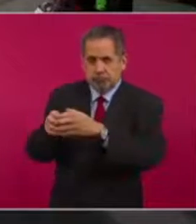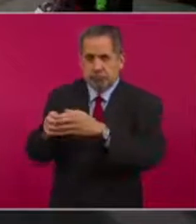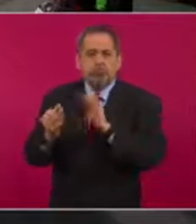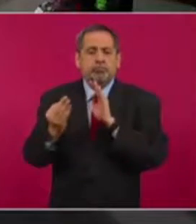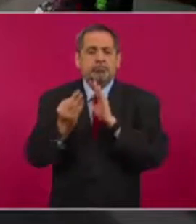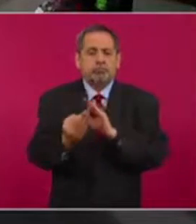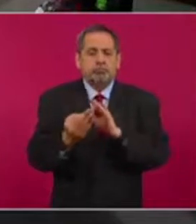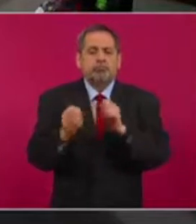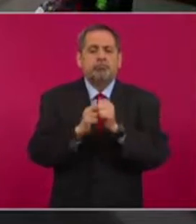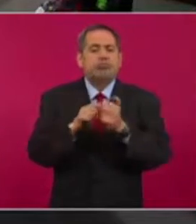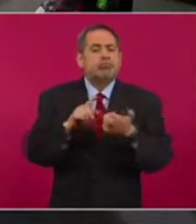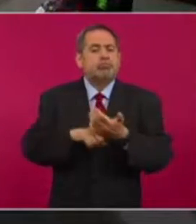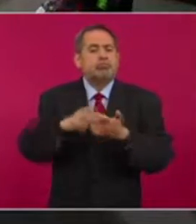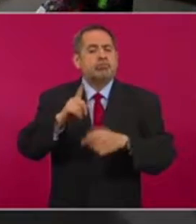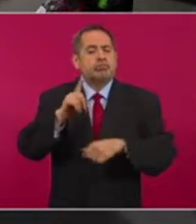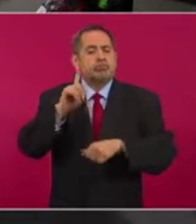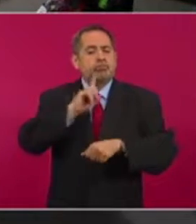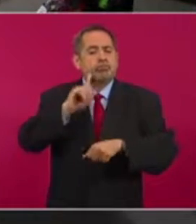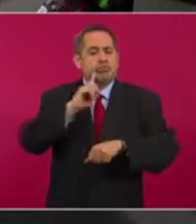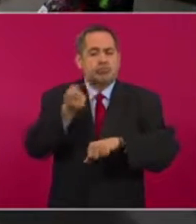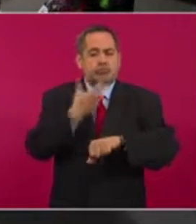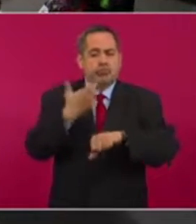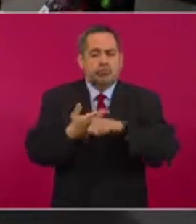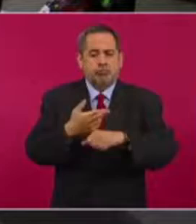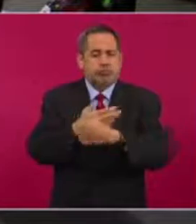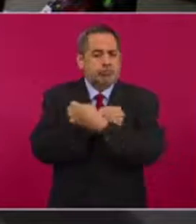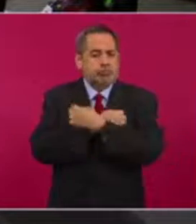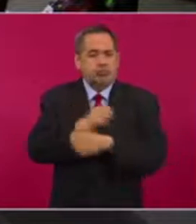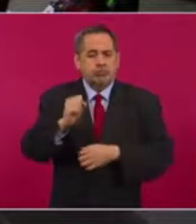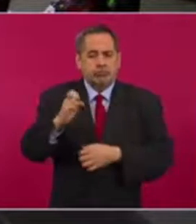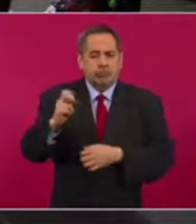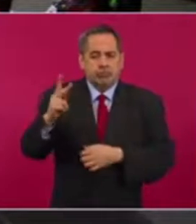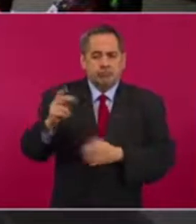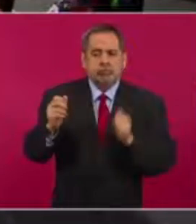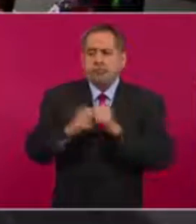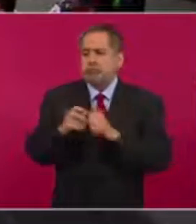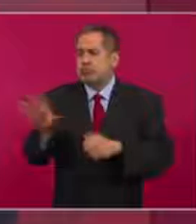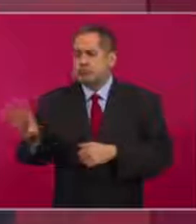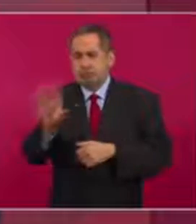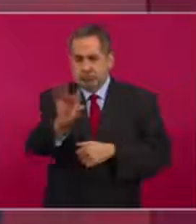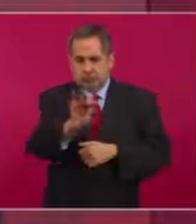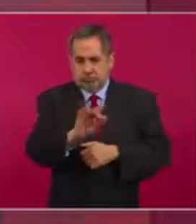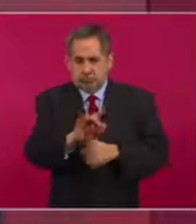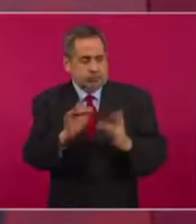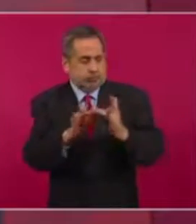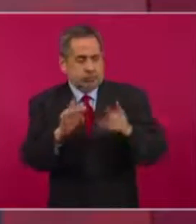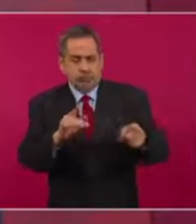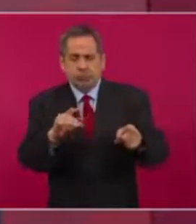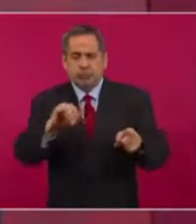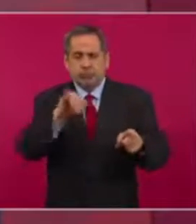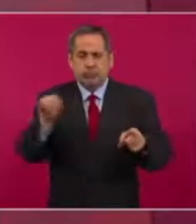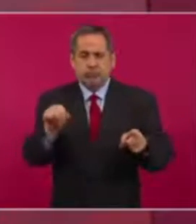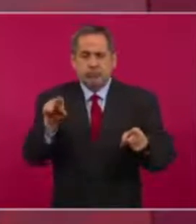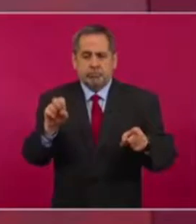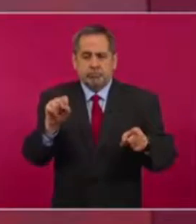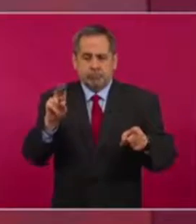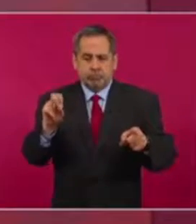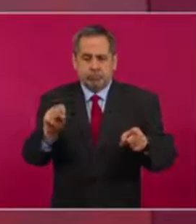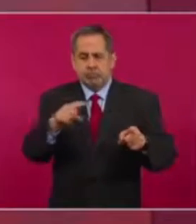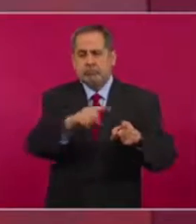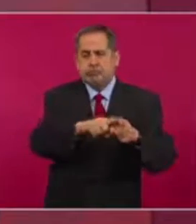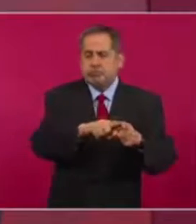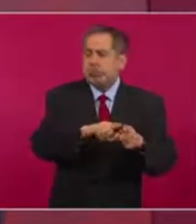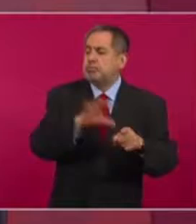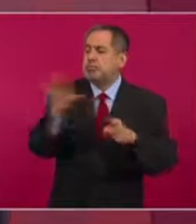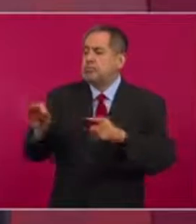la secretaria de Educación, aquí a través de Jesús, para que ella les